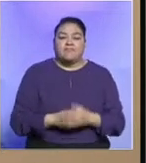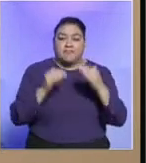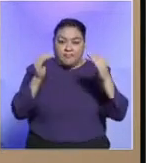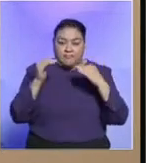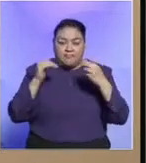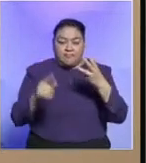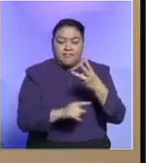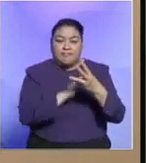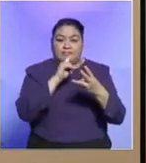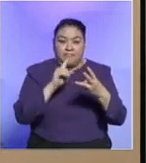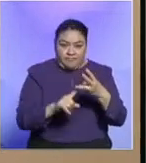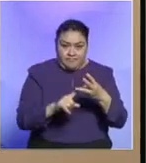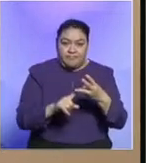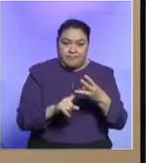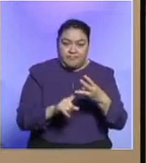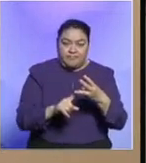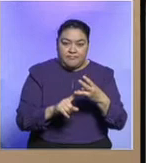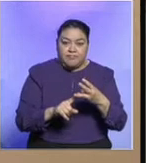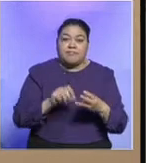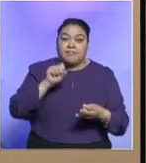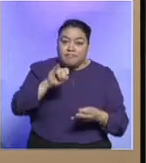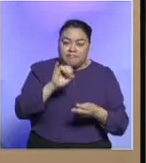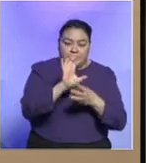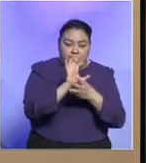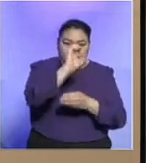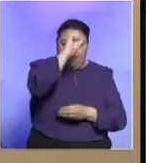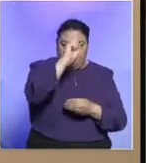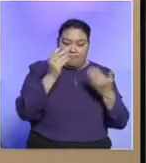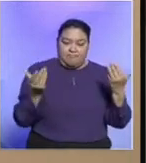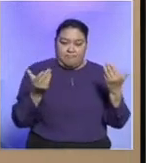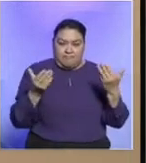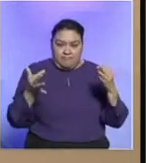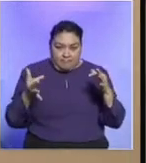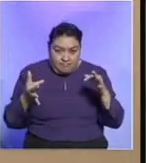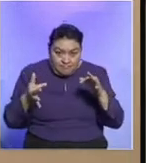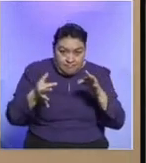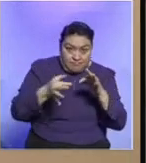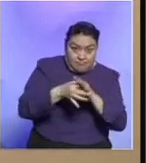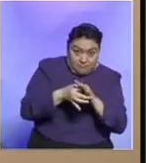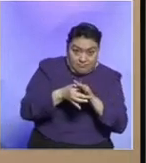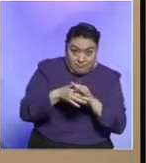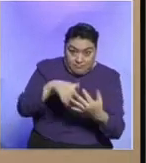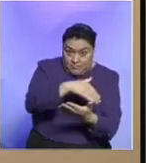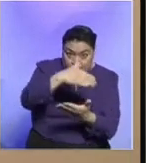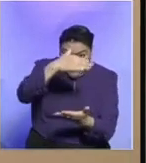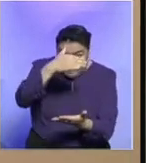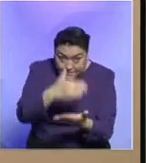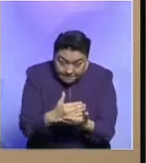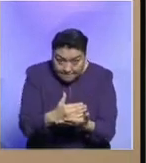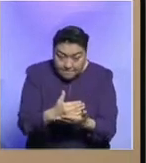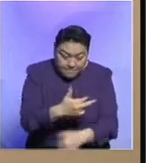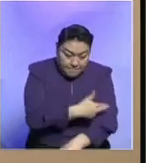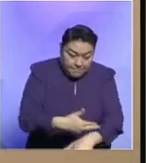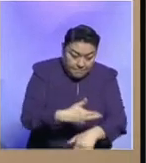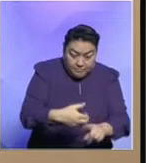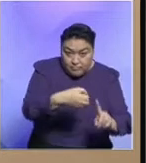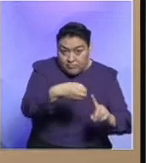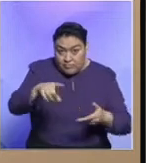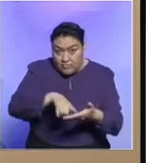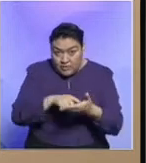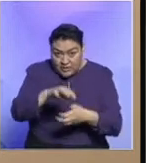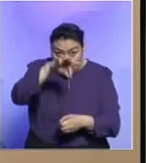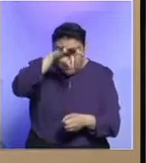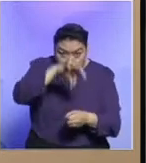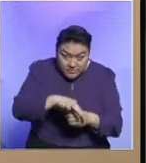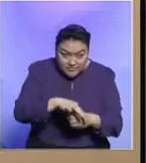jueces, magistrados y ministros van a ser electos por todos los mexicanos el primer domingo de junio